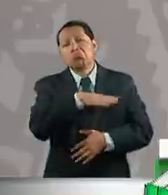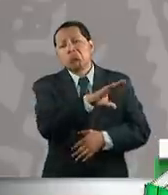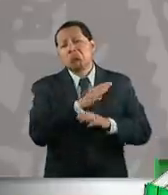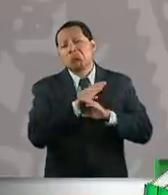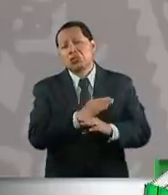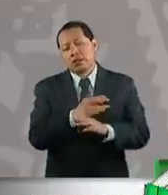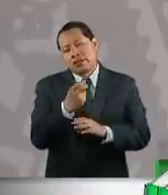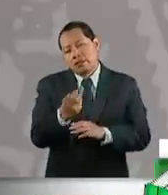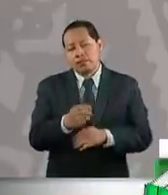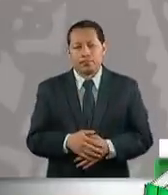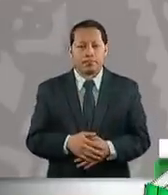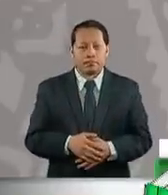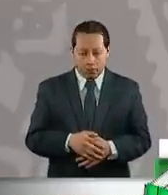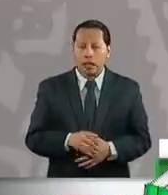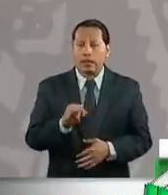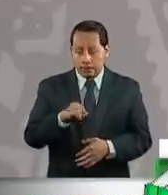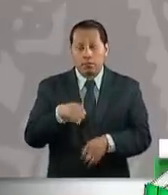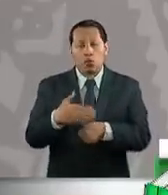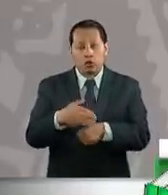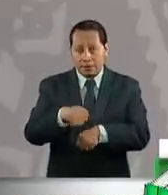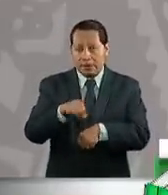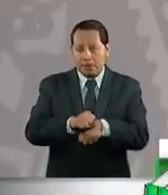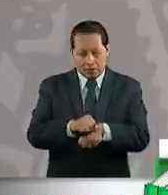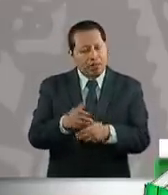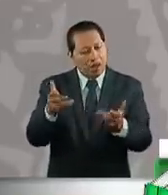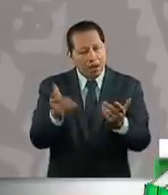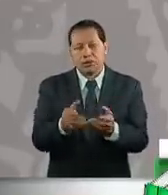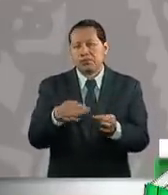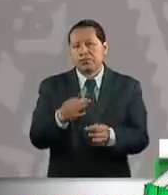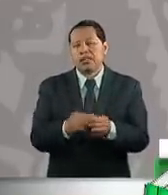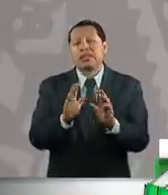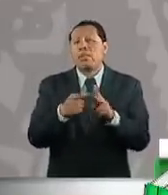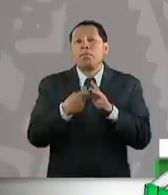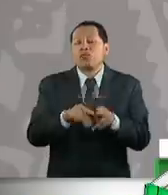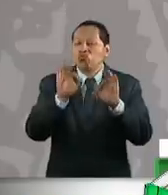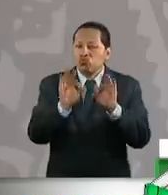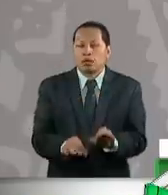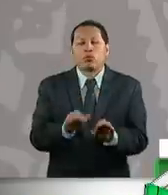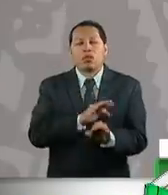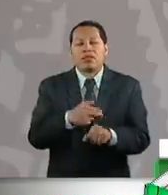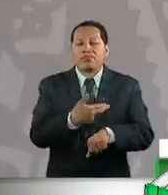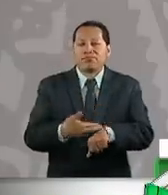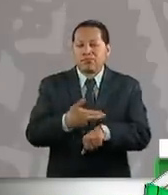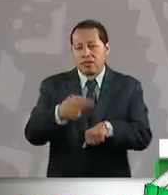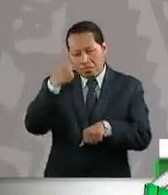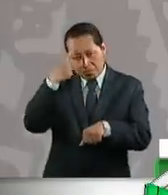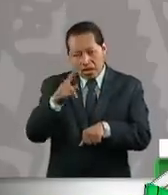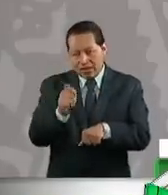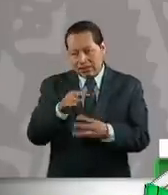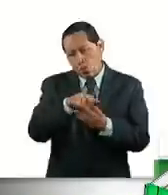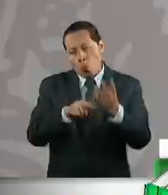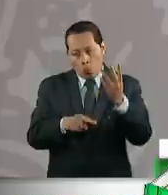Lo vamos a hacer la próxima semana y con eso ya arranca formalmente el proceso para la renovación de los